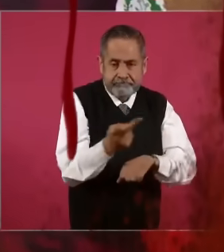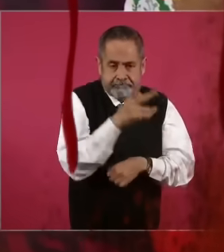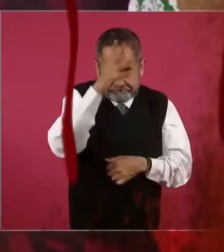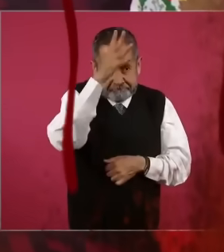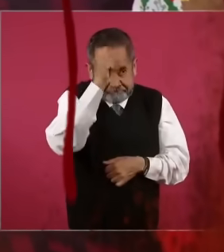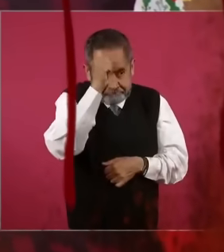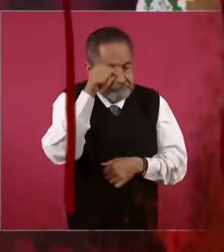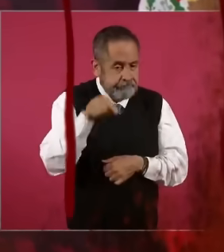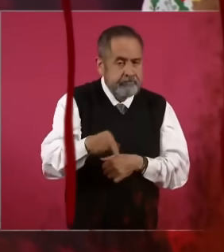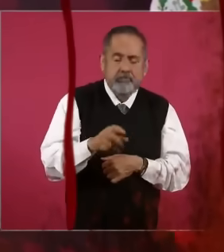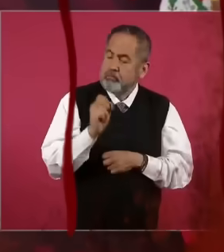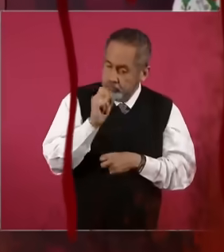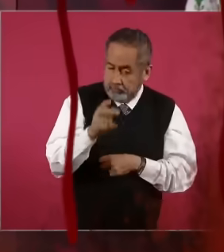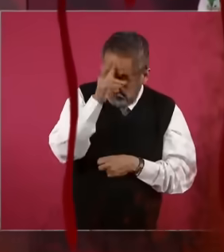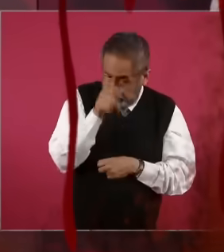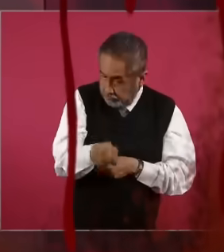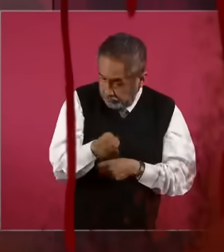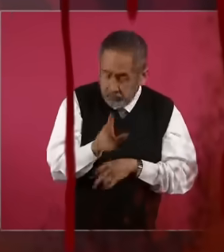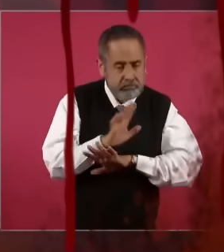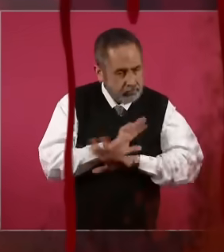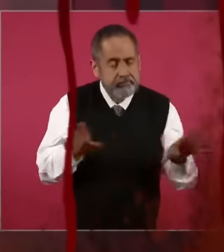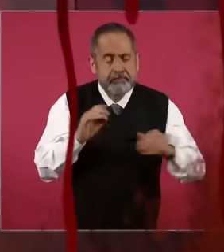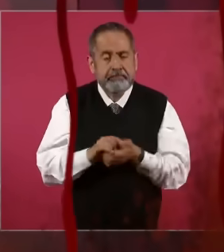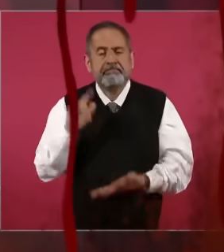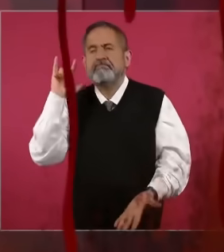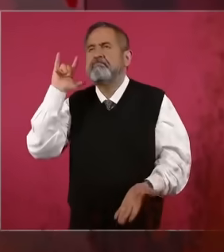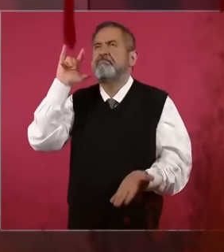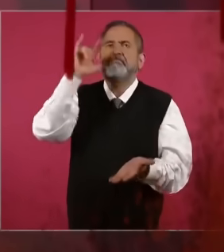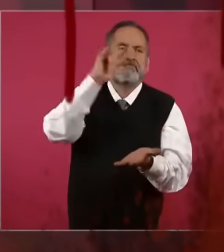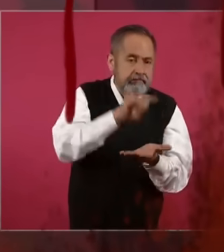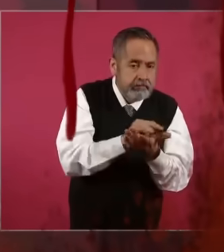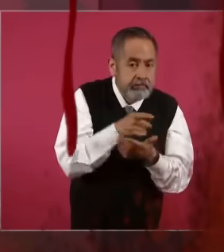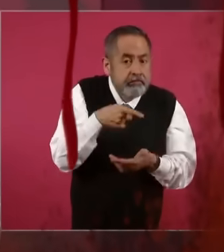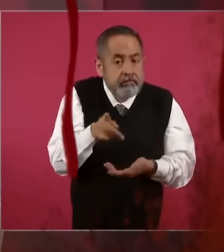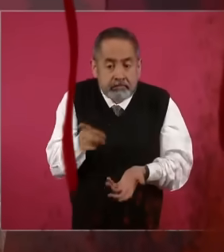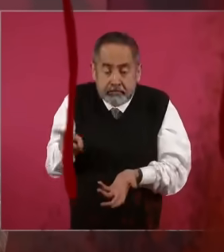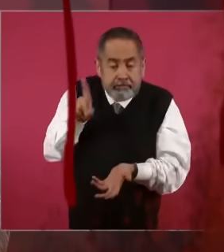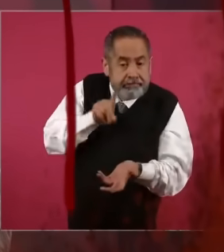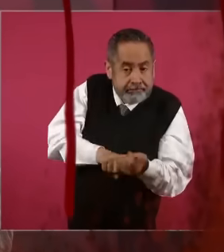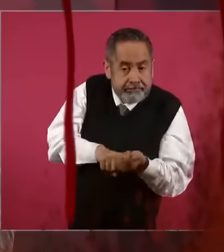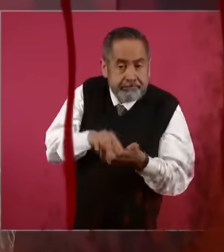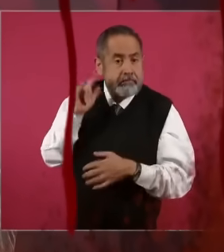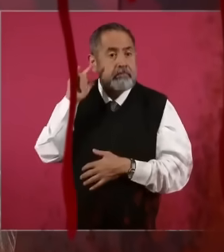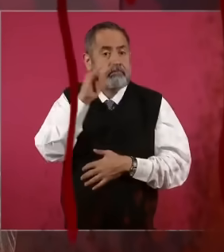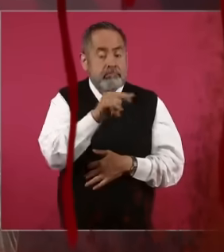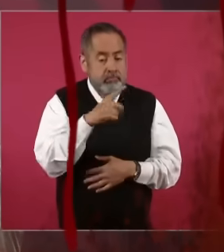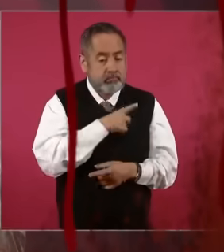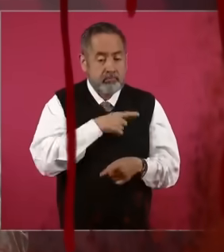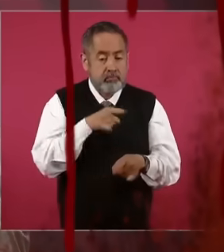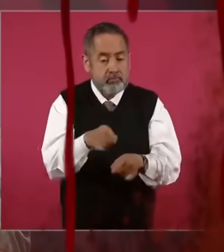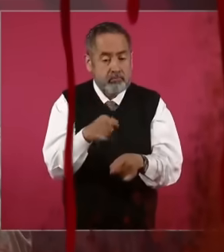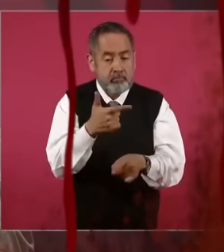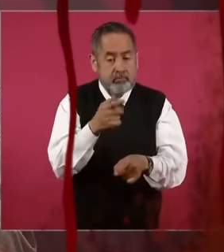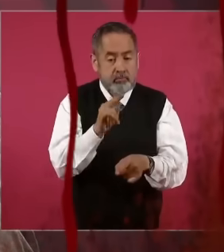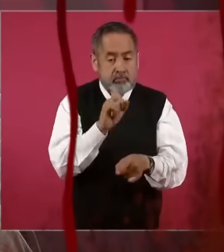escuchado bastantes, hemos leído bastantes, pero la realidad solamente la saben los gringos y los dos que llegaron allá. Y eso